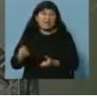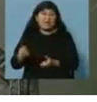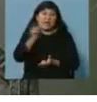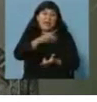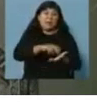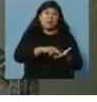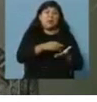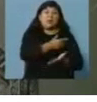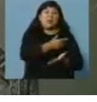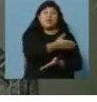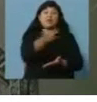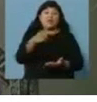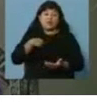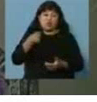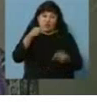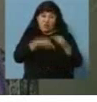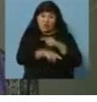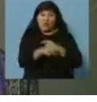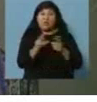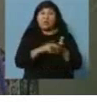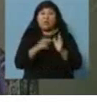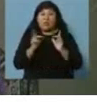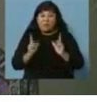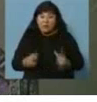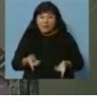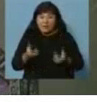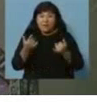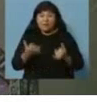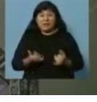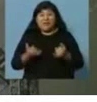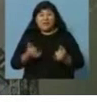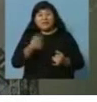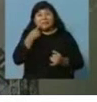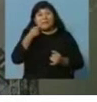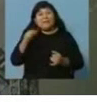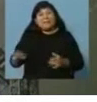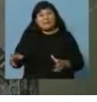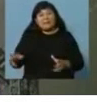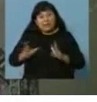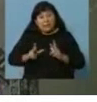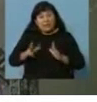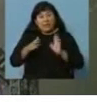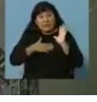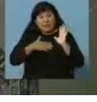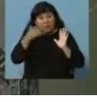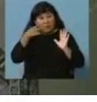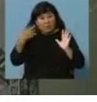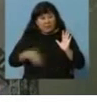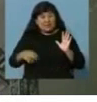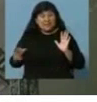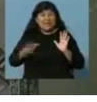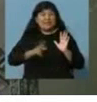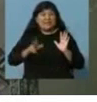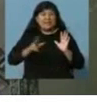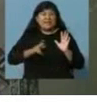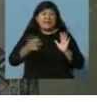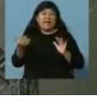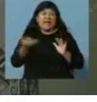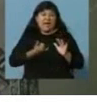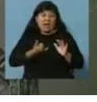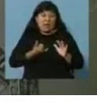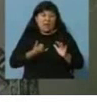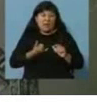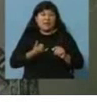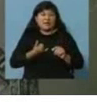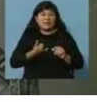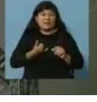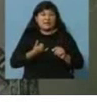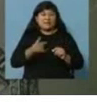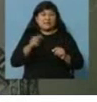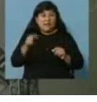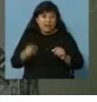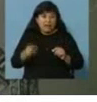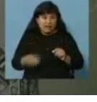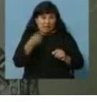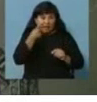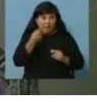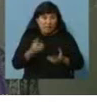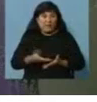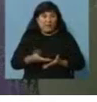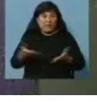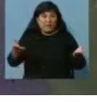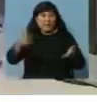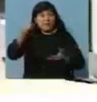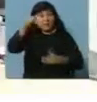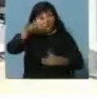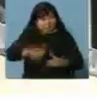reconocer que esa promesa esa esa voluntad de expresar por ganador a aquella en aquella oportunidad la estamos viendo